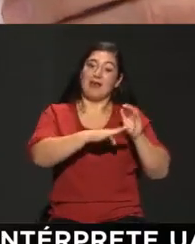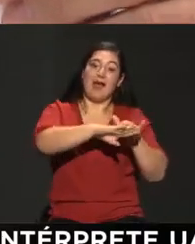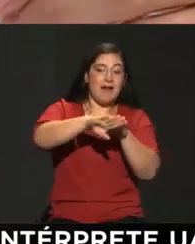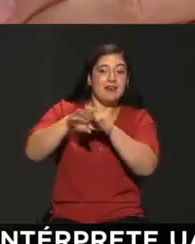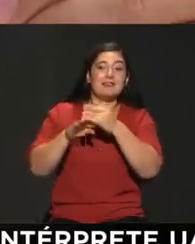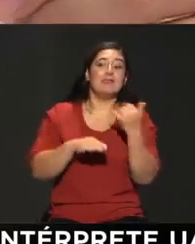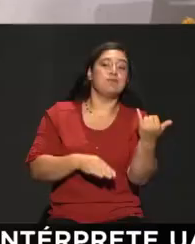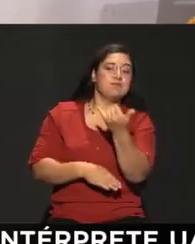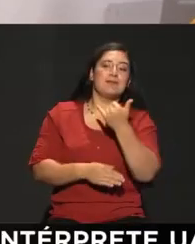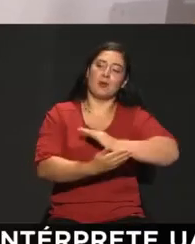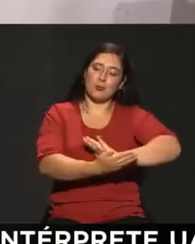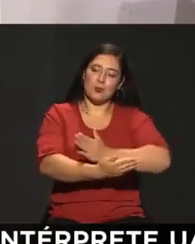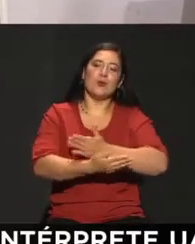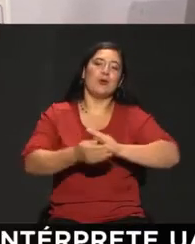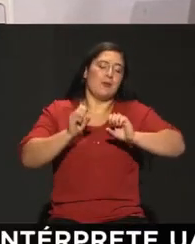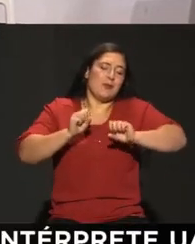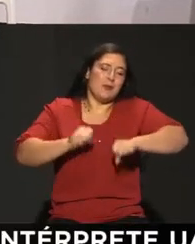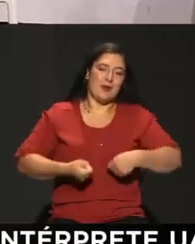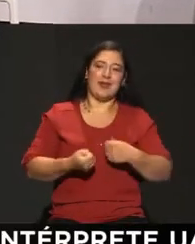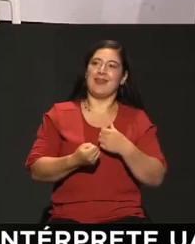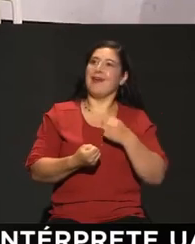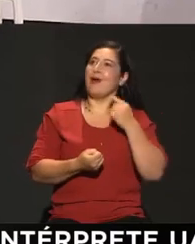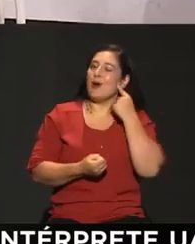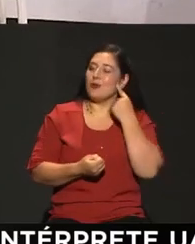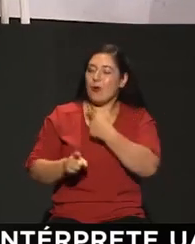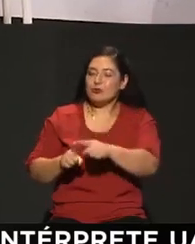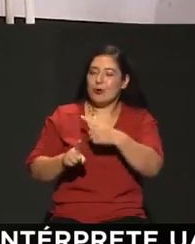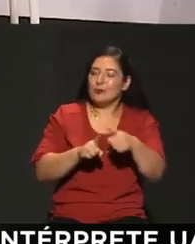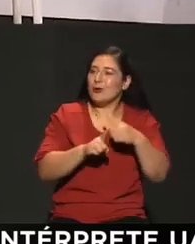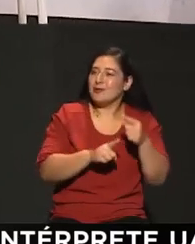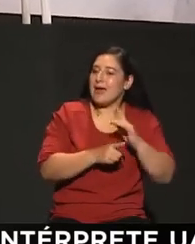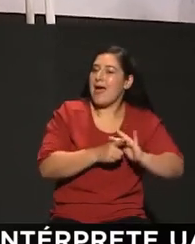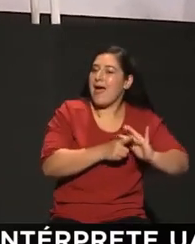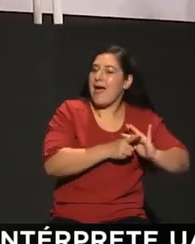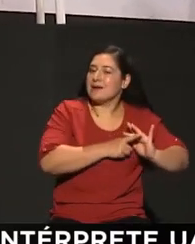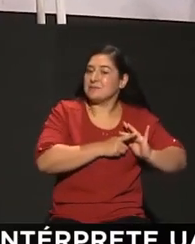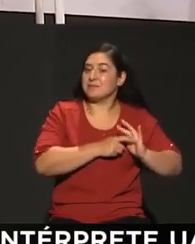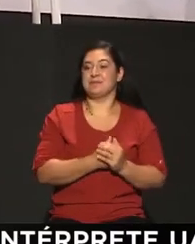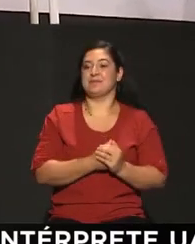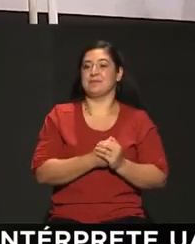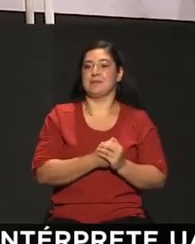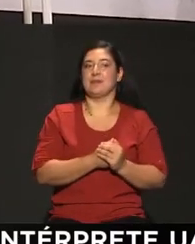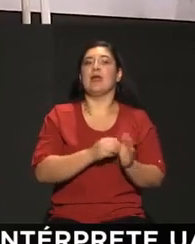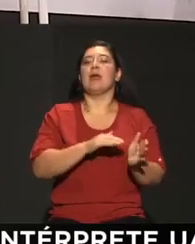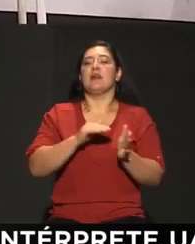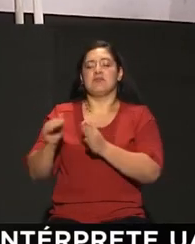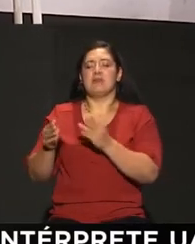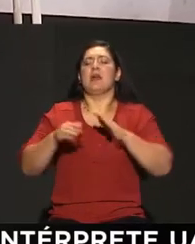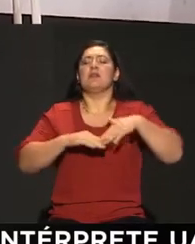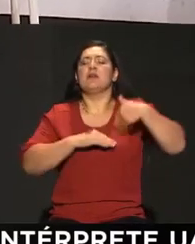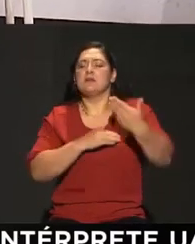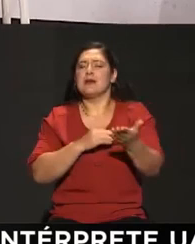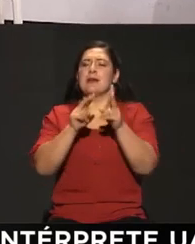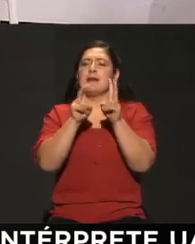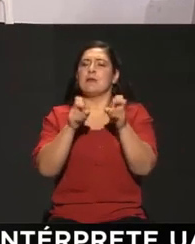compositores, que somos músicos y que definitivamente podemos explorar y jugar con el sonido. Y luego también vimos el tema